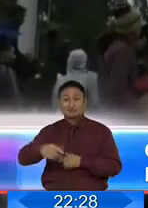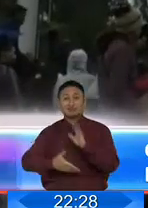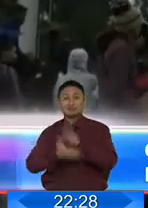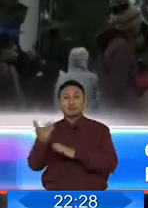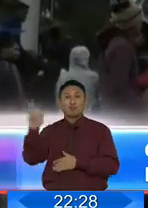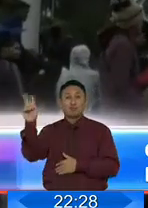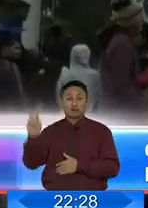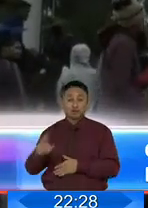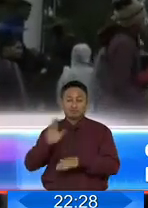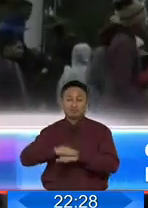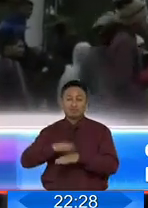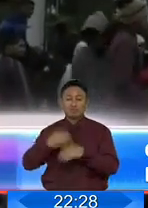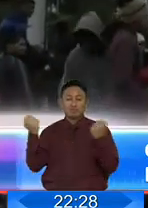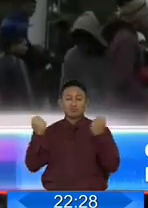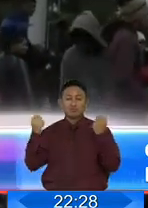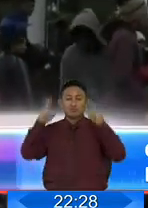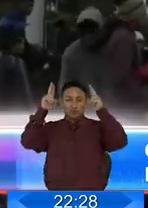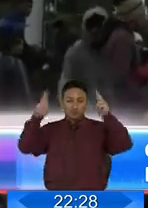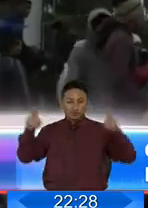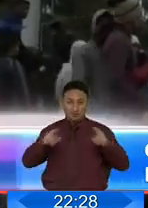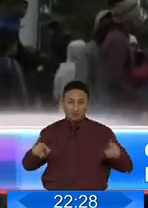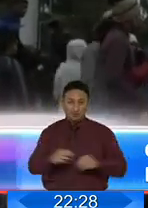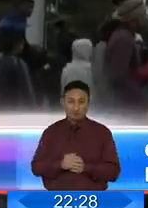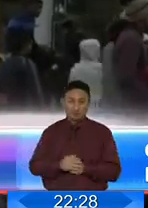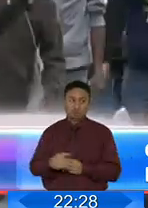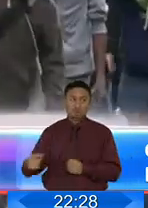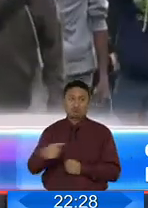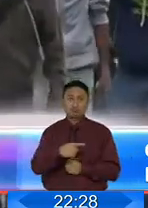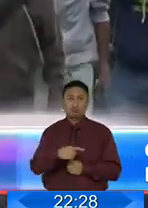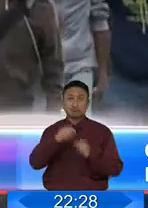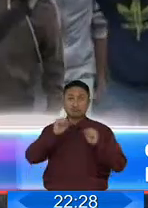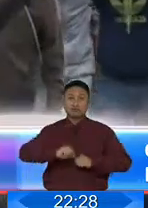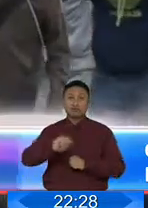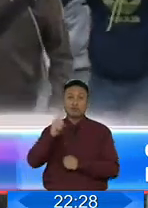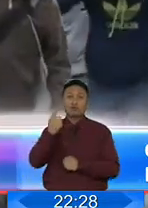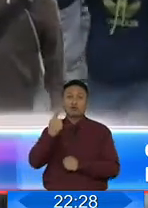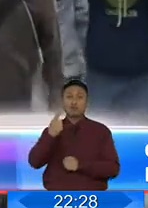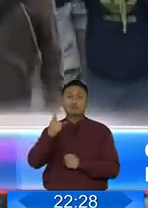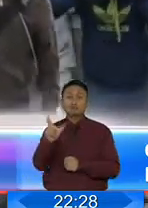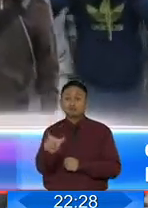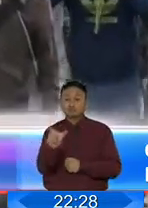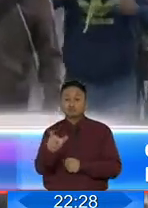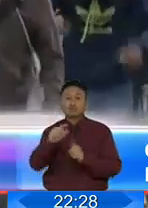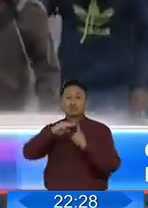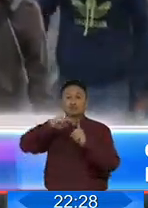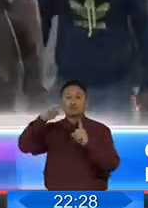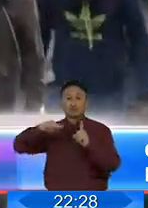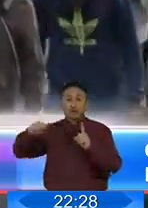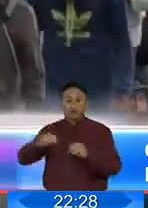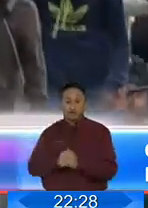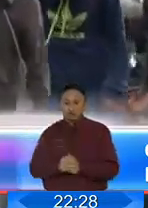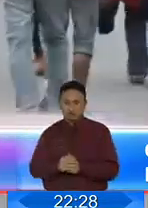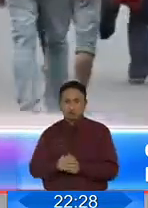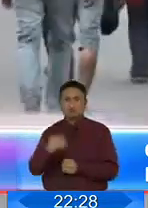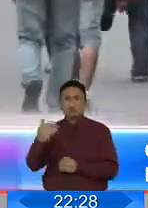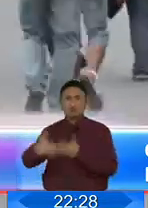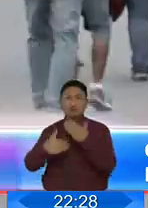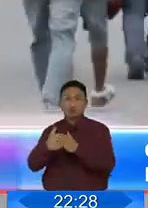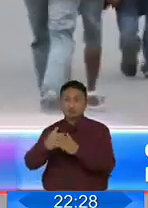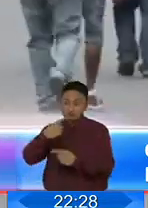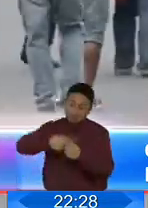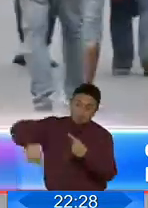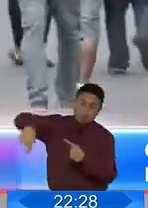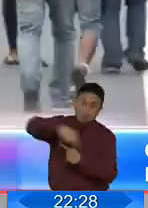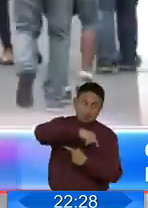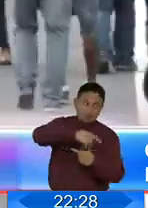por las fiestas de Navidad y de fin de año. La mayoría de ellos pasan portando únicamente tarjeta andina. Lo complicado, dicen, será cuando tengan que retornar,